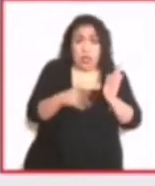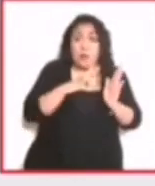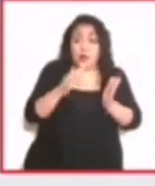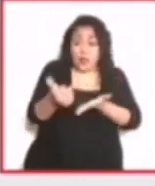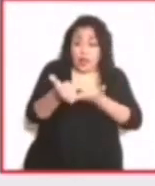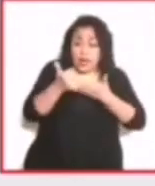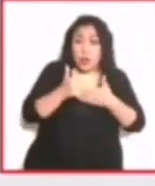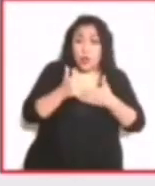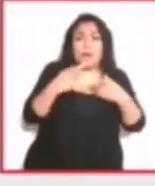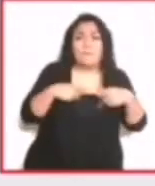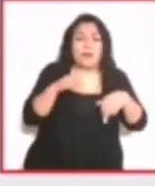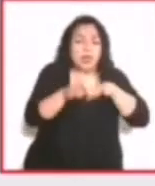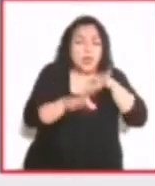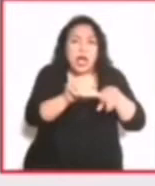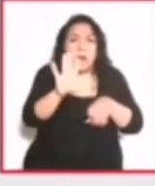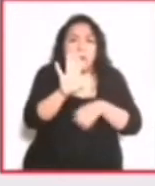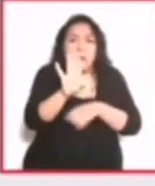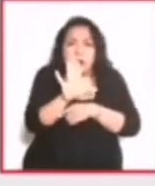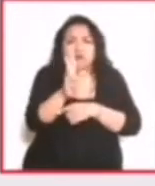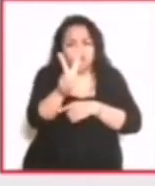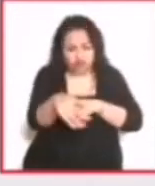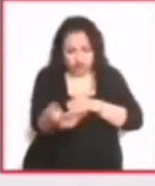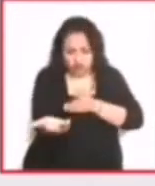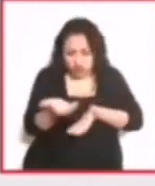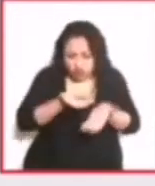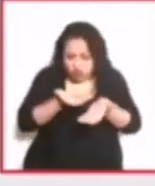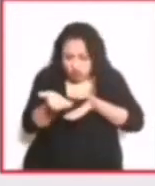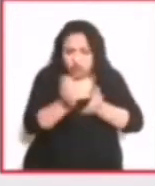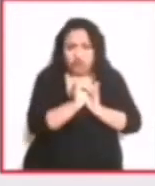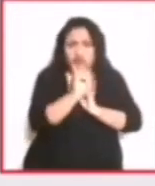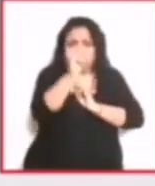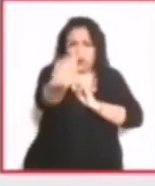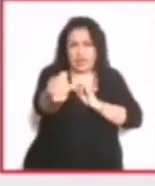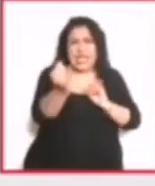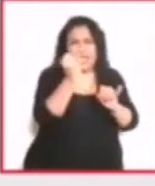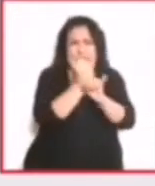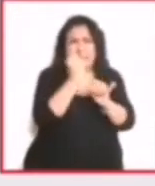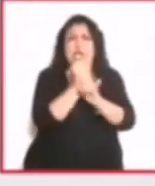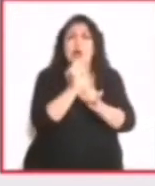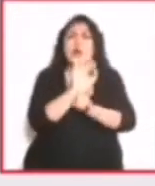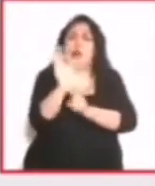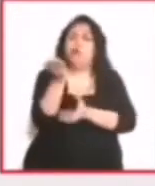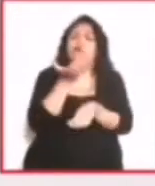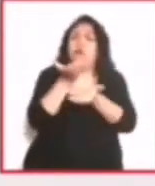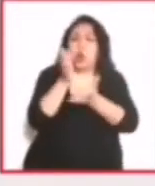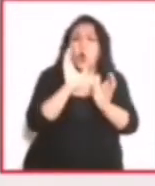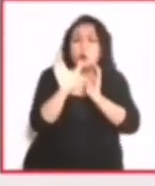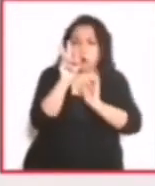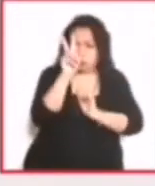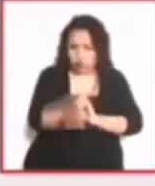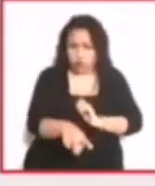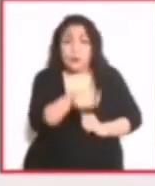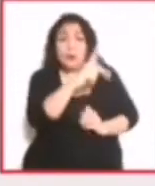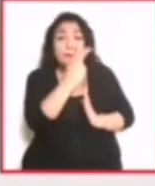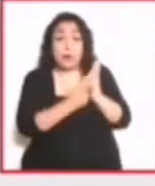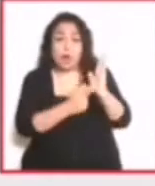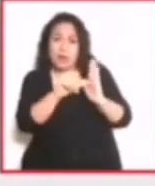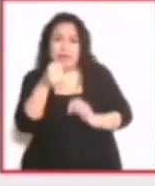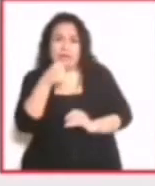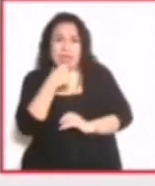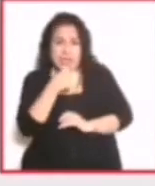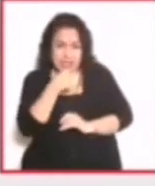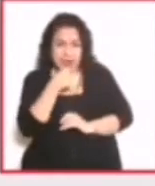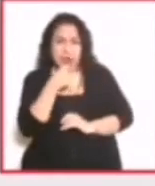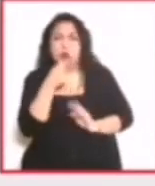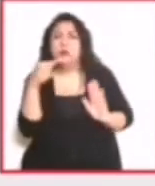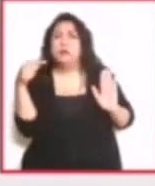del cuidador del niño, una verdadera comunicación a distancia. La programación infantil y hablo